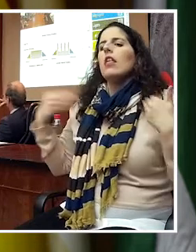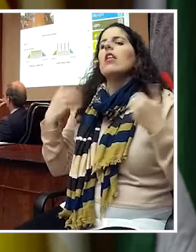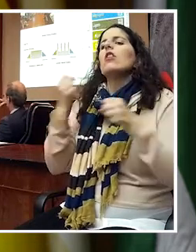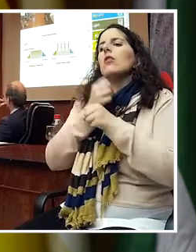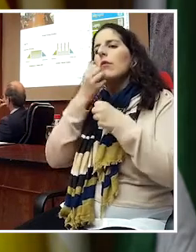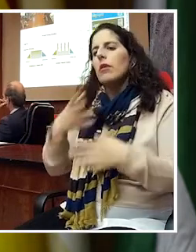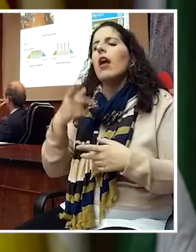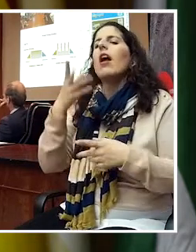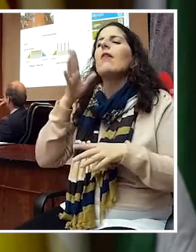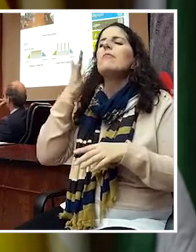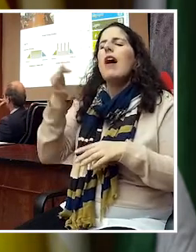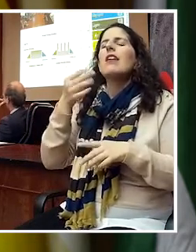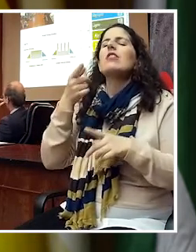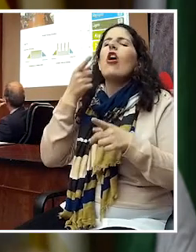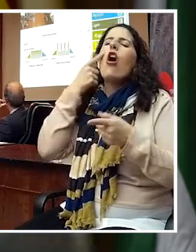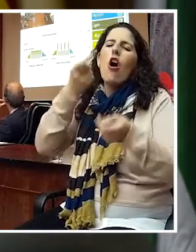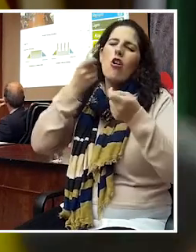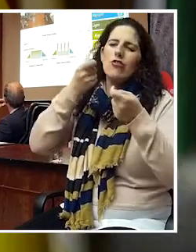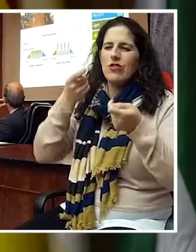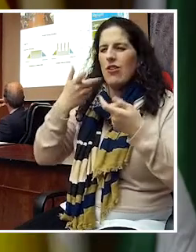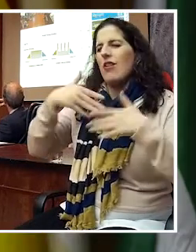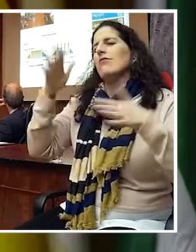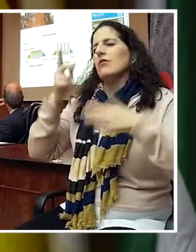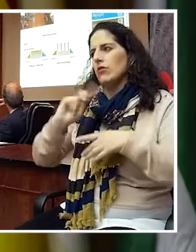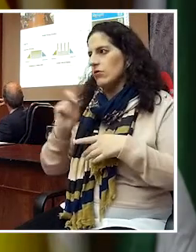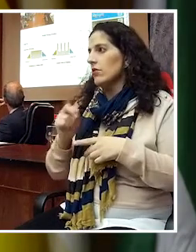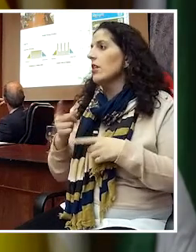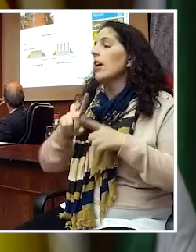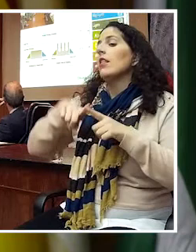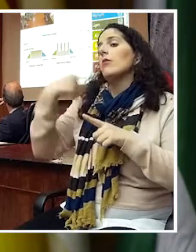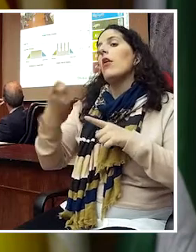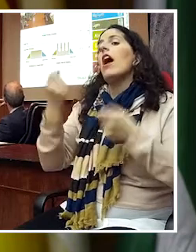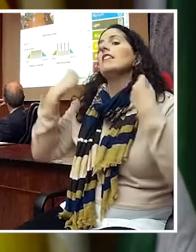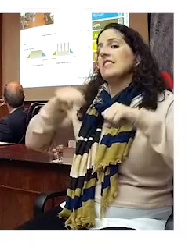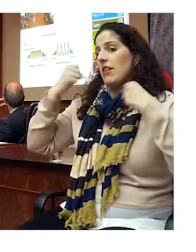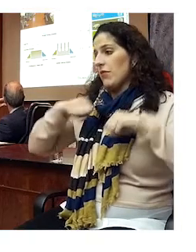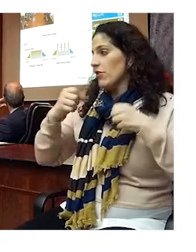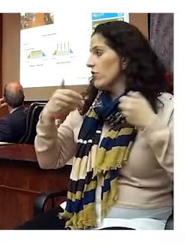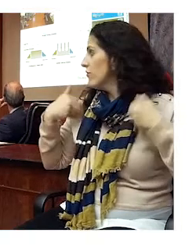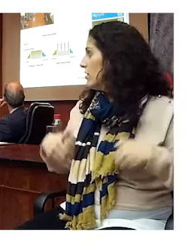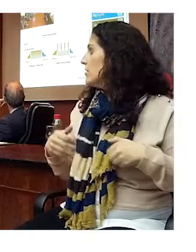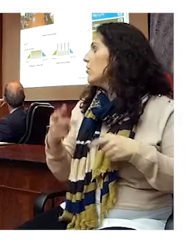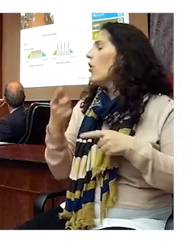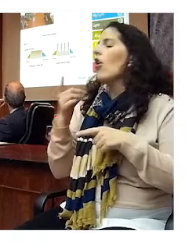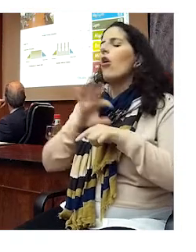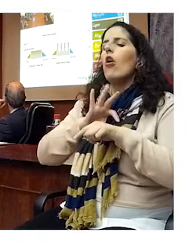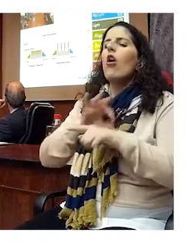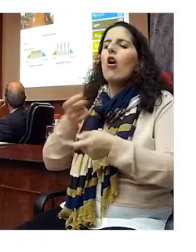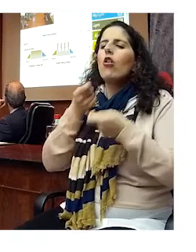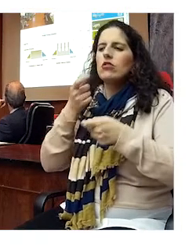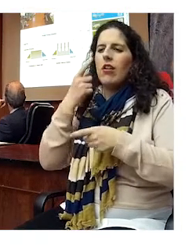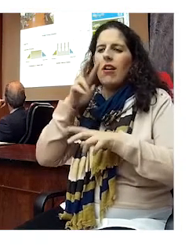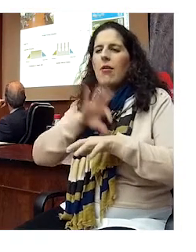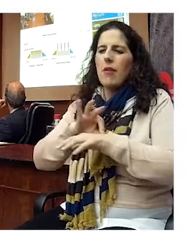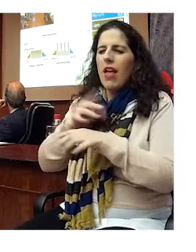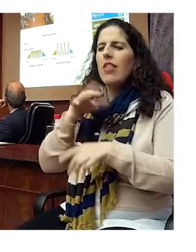y con supervisión. La fase de entrenamiento físico, pues esta es la sala de rehabilitación, es, como digo, supervisado, y en función de la